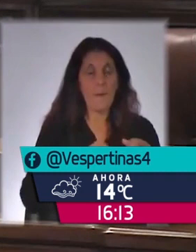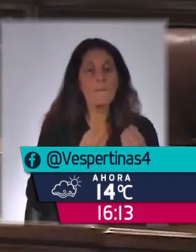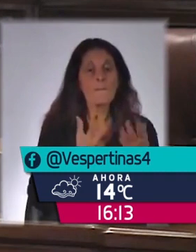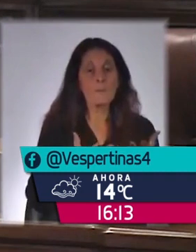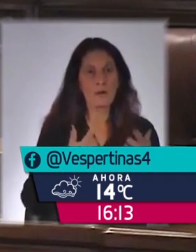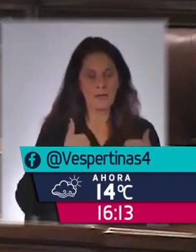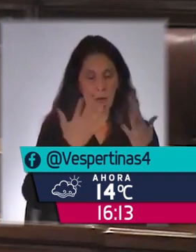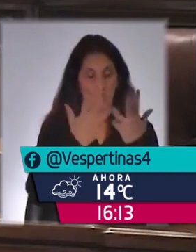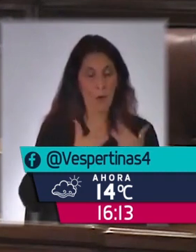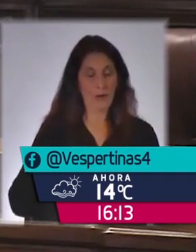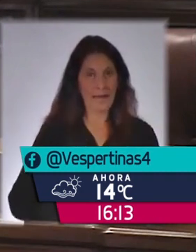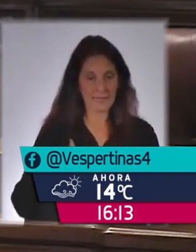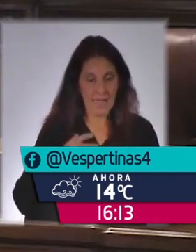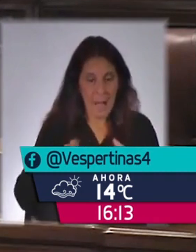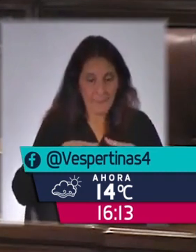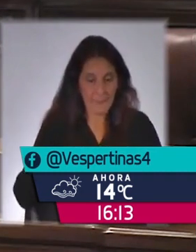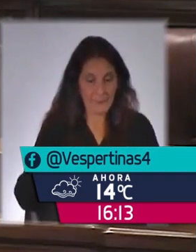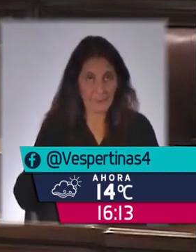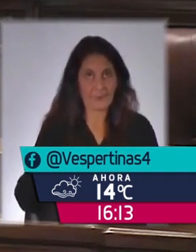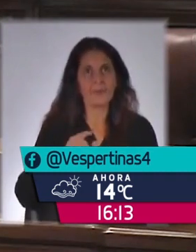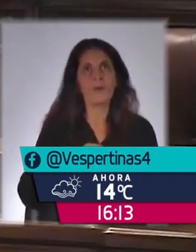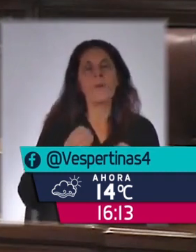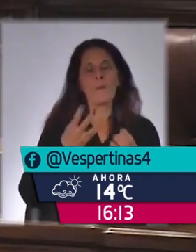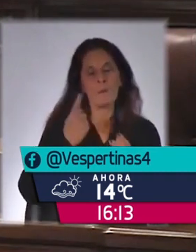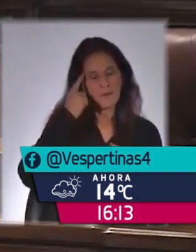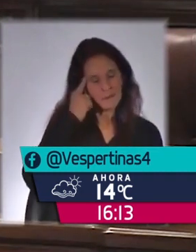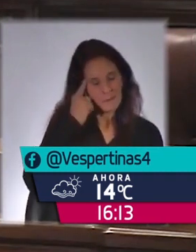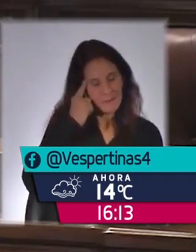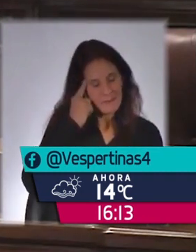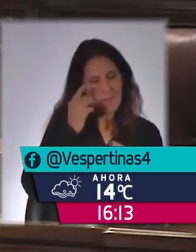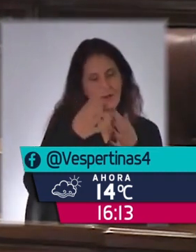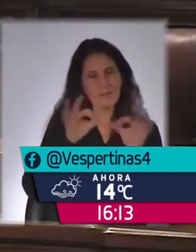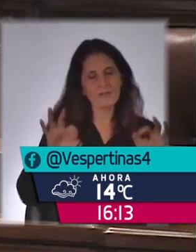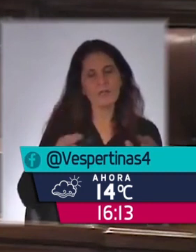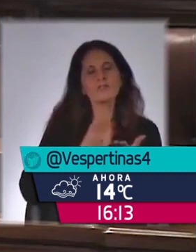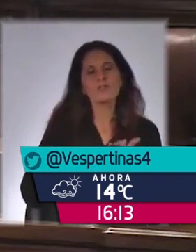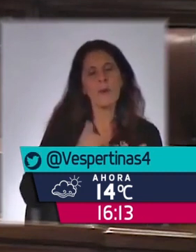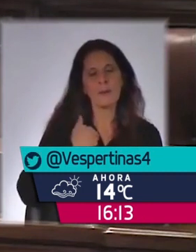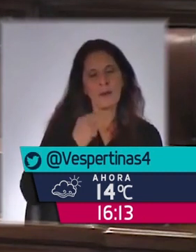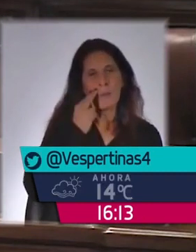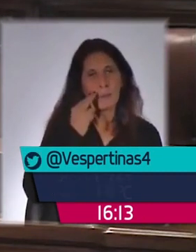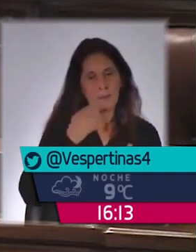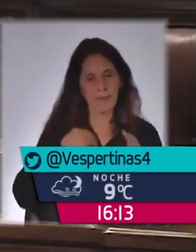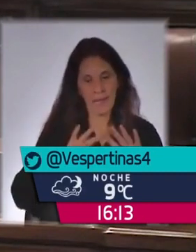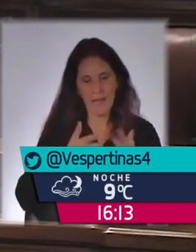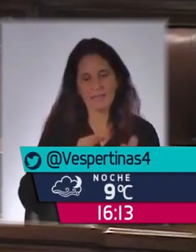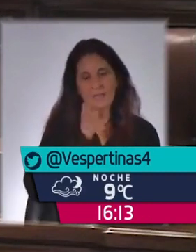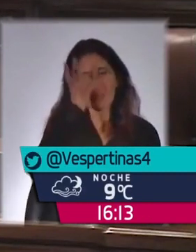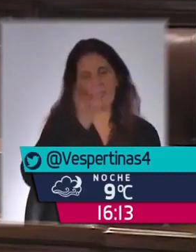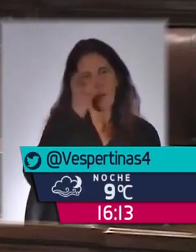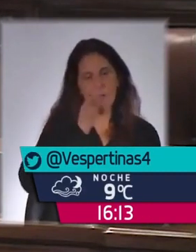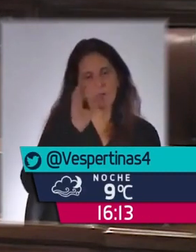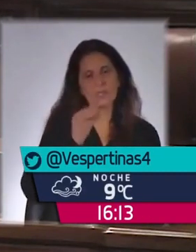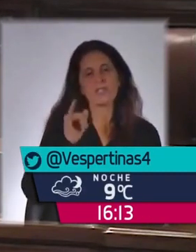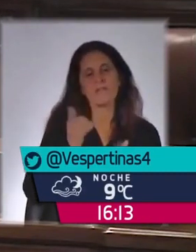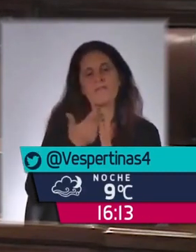porque nos organizamos como colectivo, porque nos permite reflexionar sobre nuestras problemáticas y generar discurso